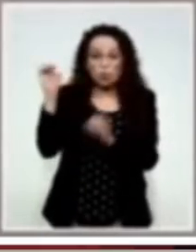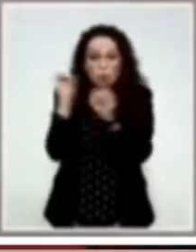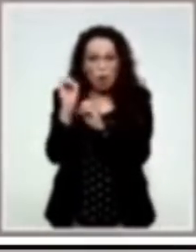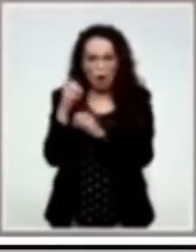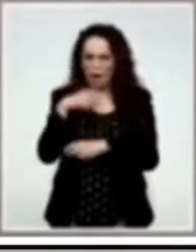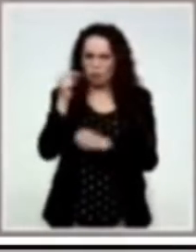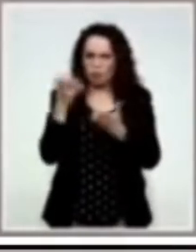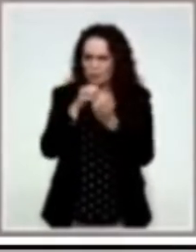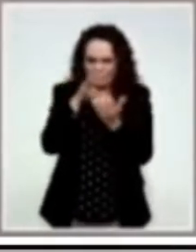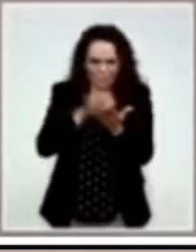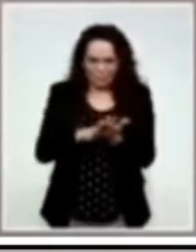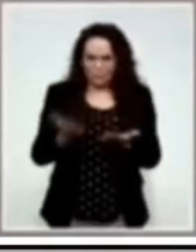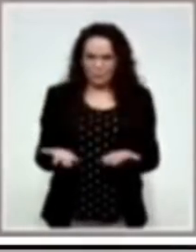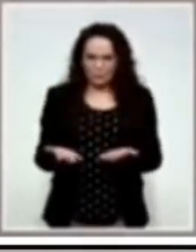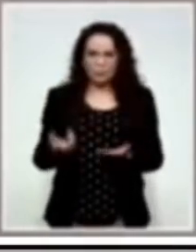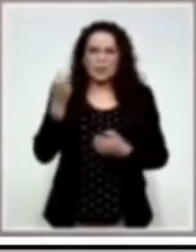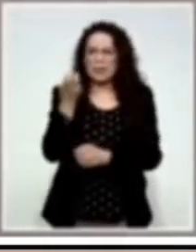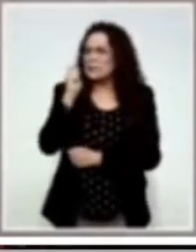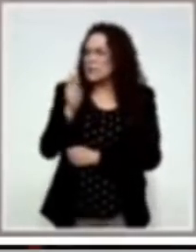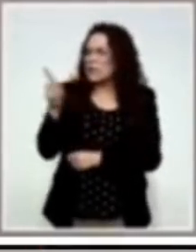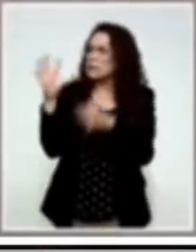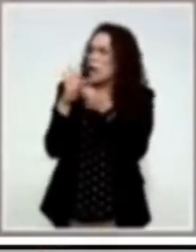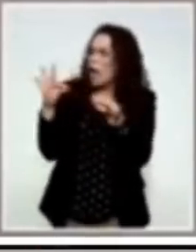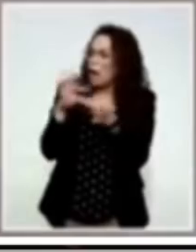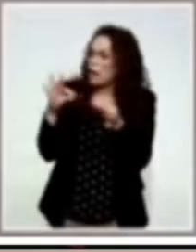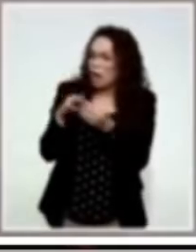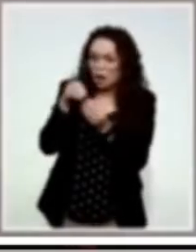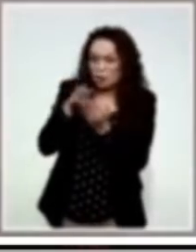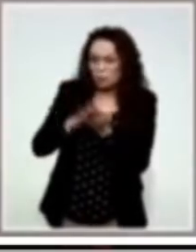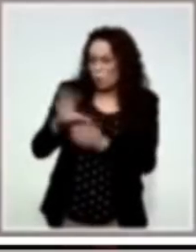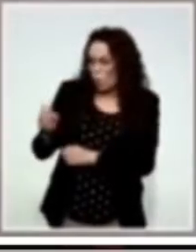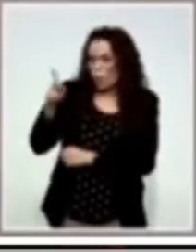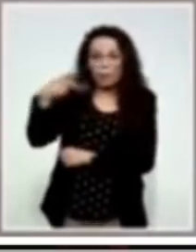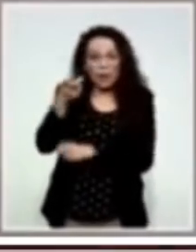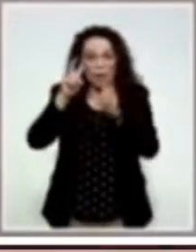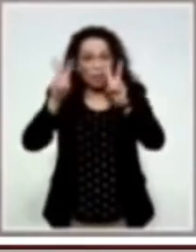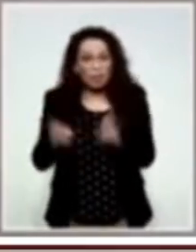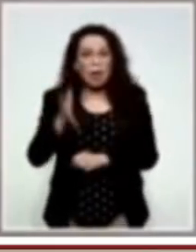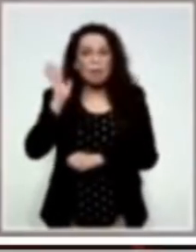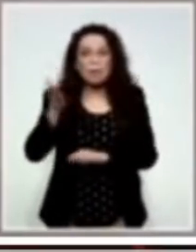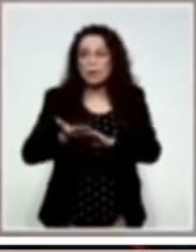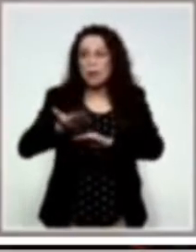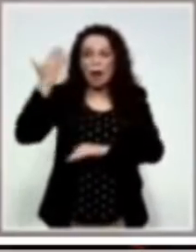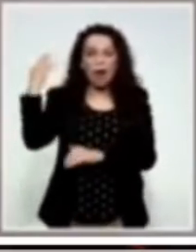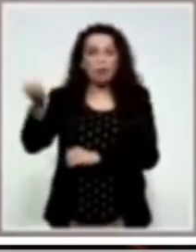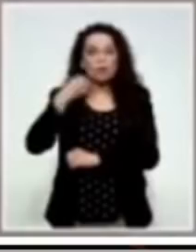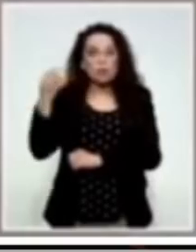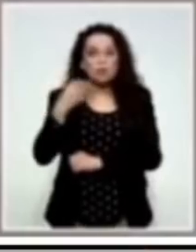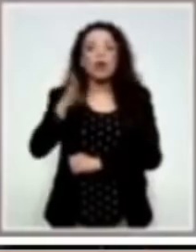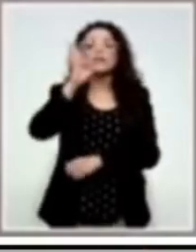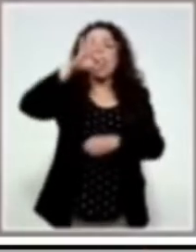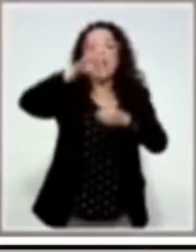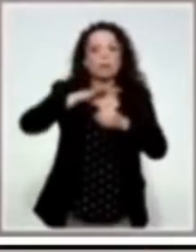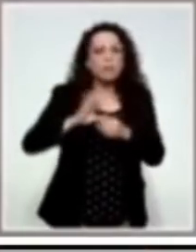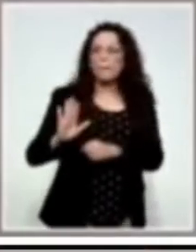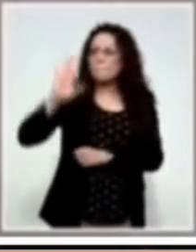Entonces yo no sé que vaya a tener el voto aclaratorio de nadie, pero el asunto ya se votó y el acta ya se votó, porque el acta se